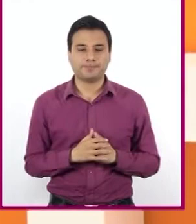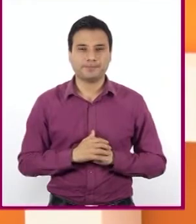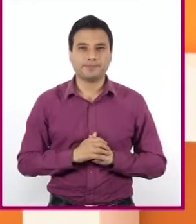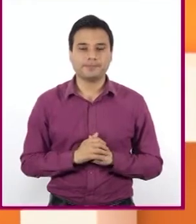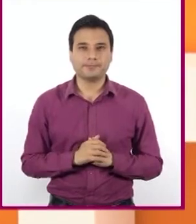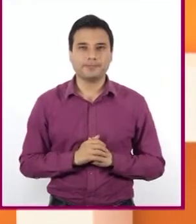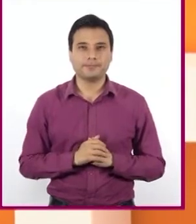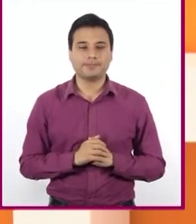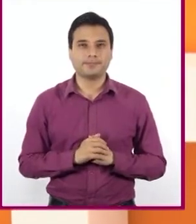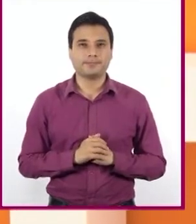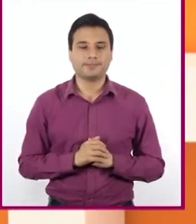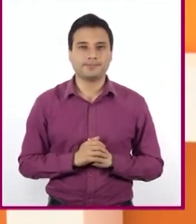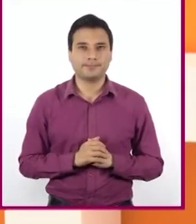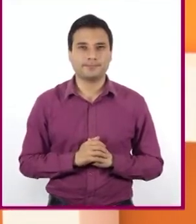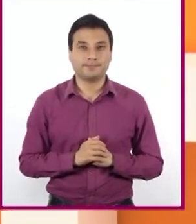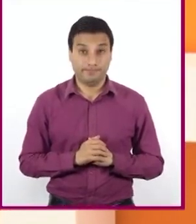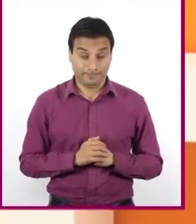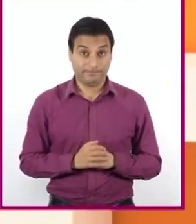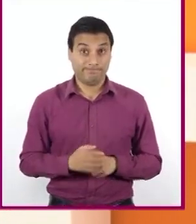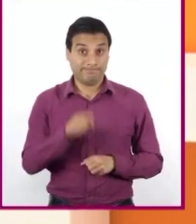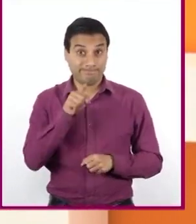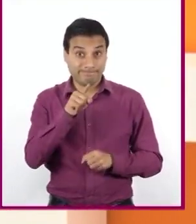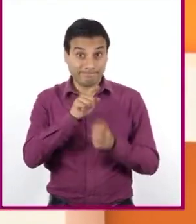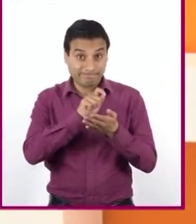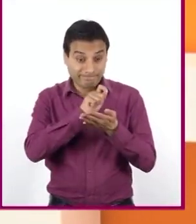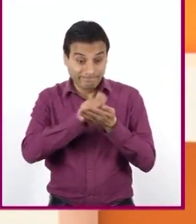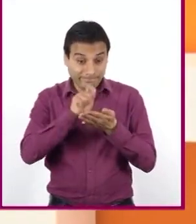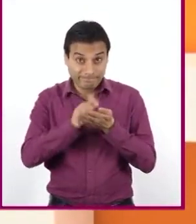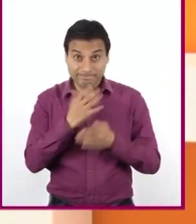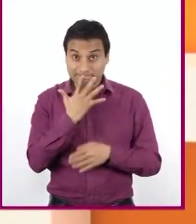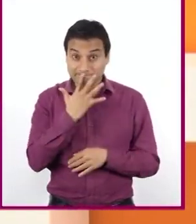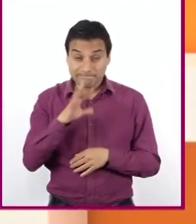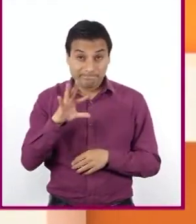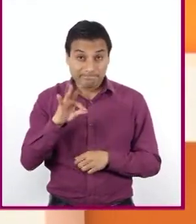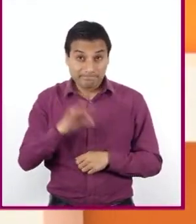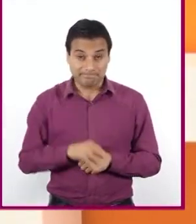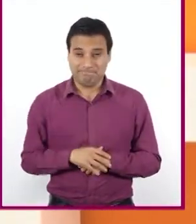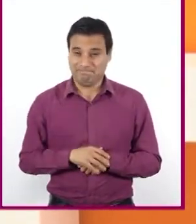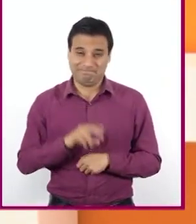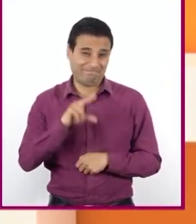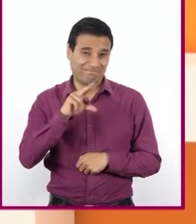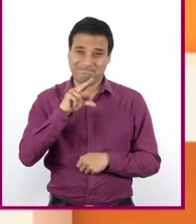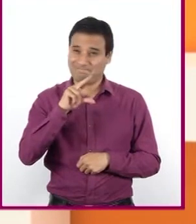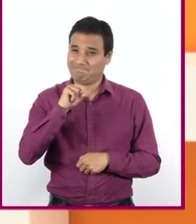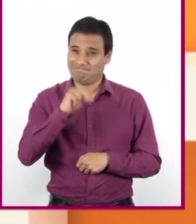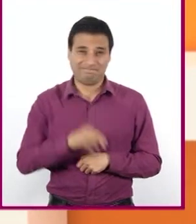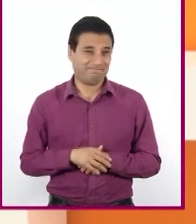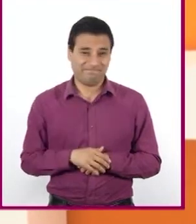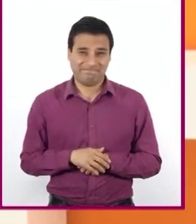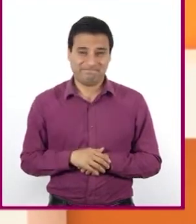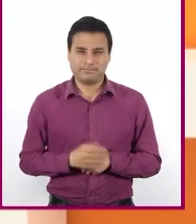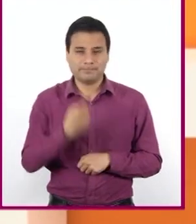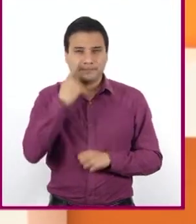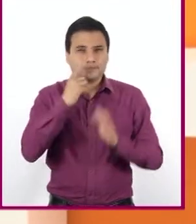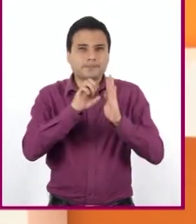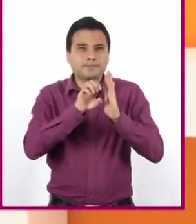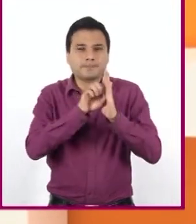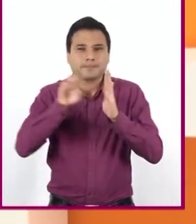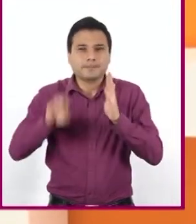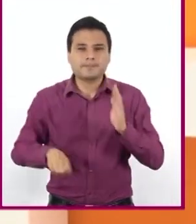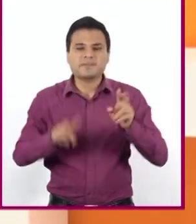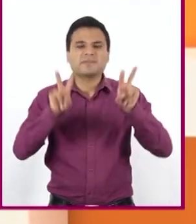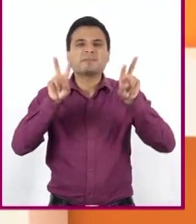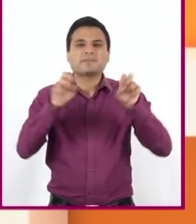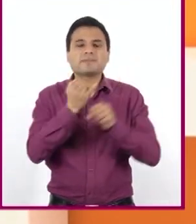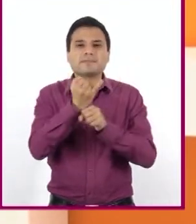Y es que el ejercicio de redactar no es nada sencillo. Pero, ¿qué harían para redactar su tema de